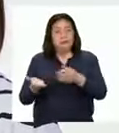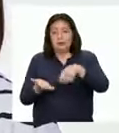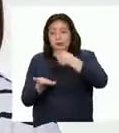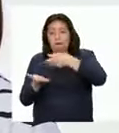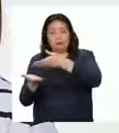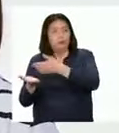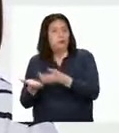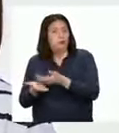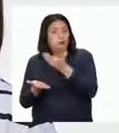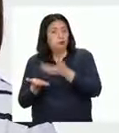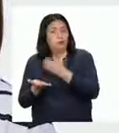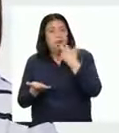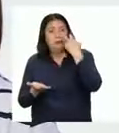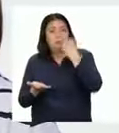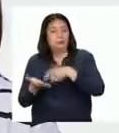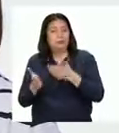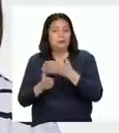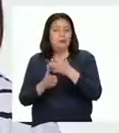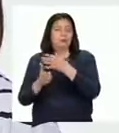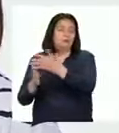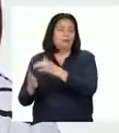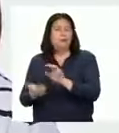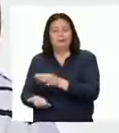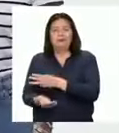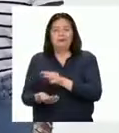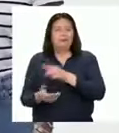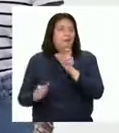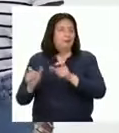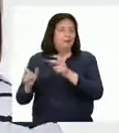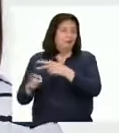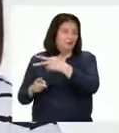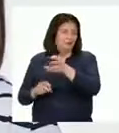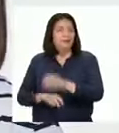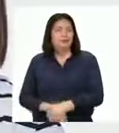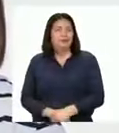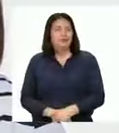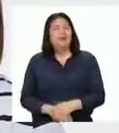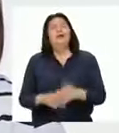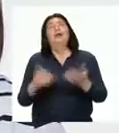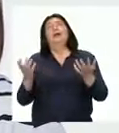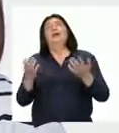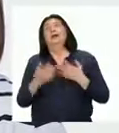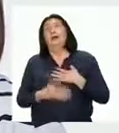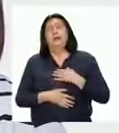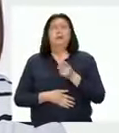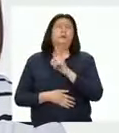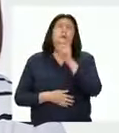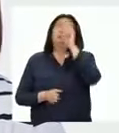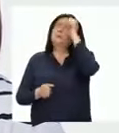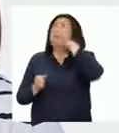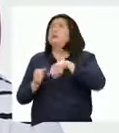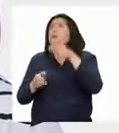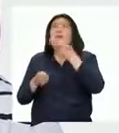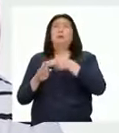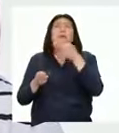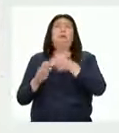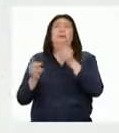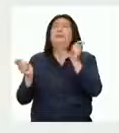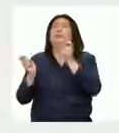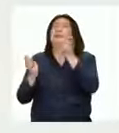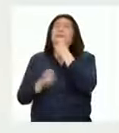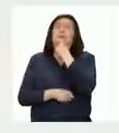sancochado, una sopa con carne que comparten con músicos y vecinos. Ay, pero no consigo recordar el nombre de la